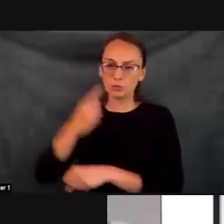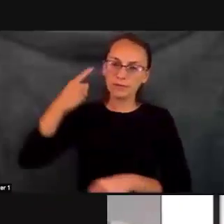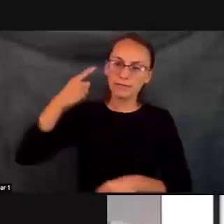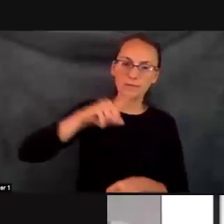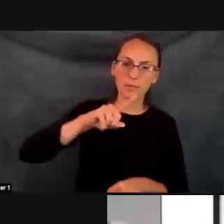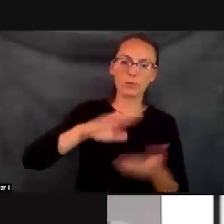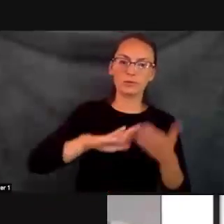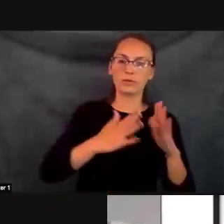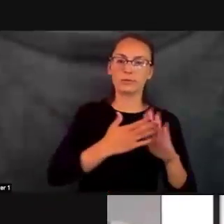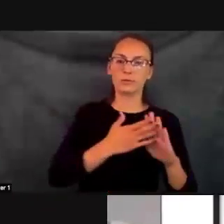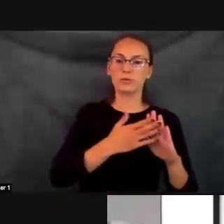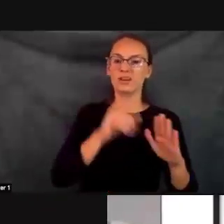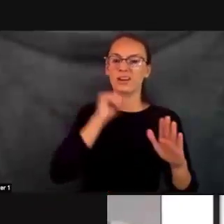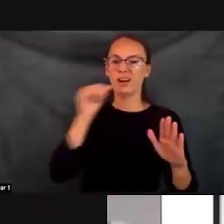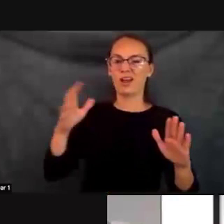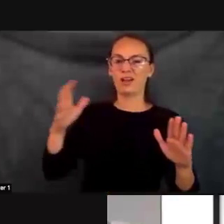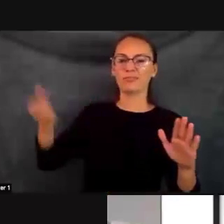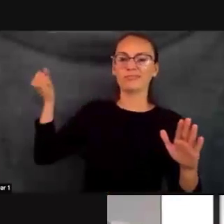comunidad.